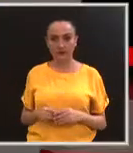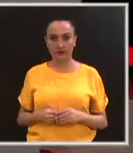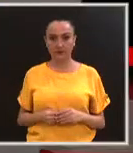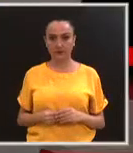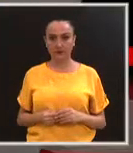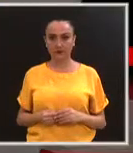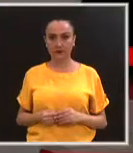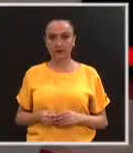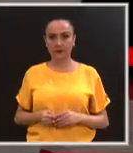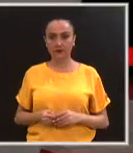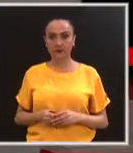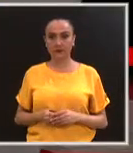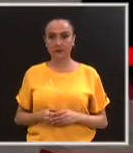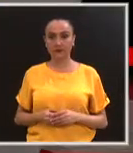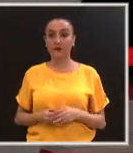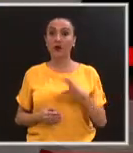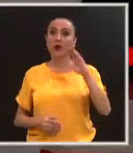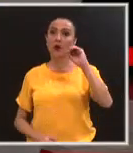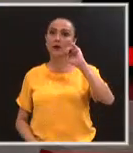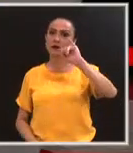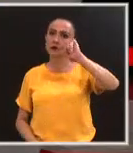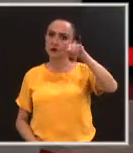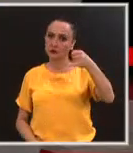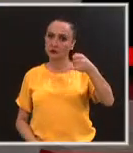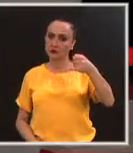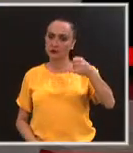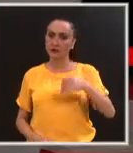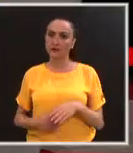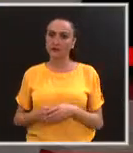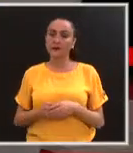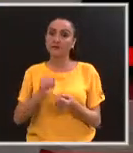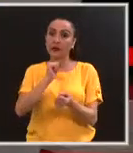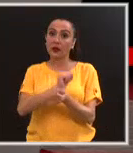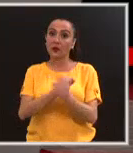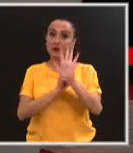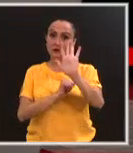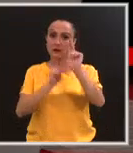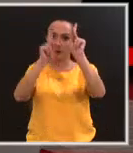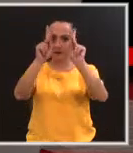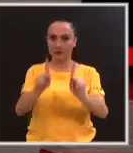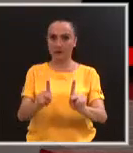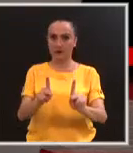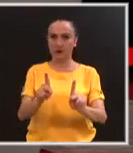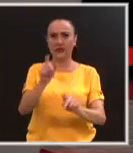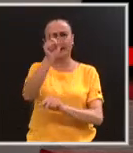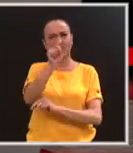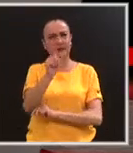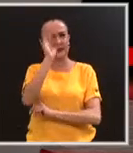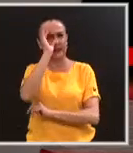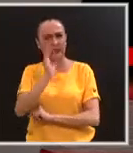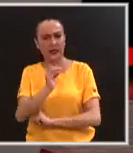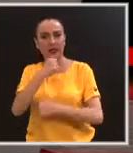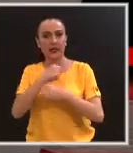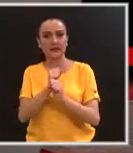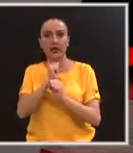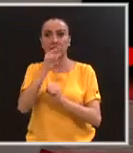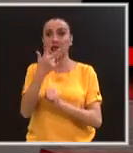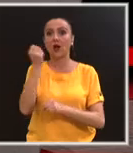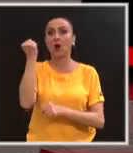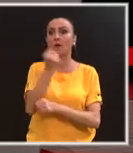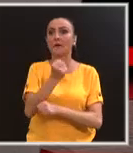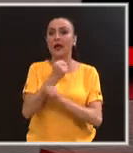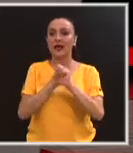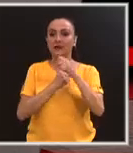nicaragüense y el organismo de investigación judicial el oij detuvo a cinco personas sospechosas de cometer un triple homicidio en